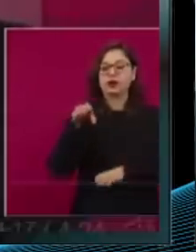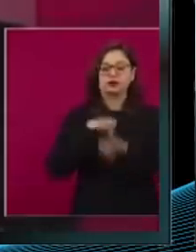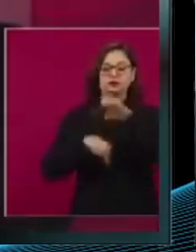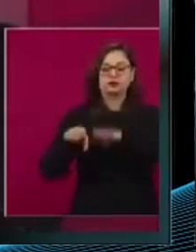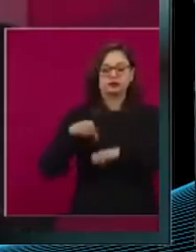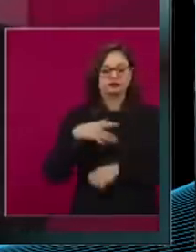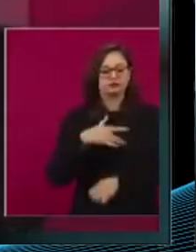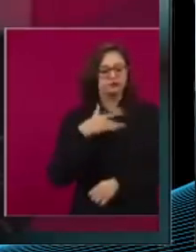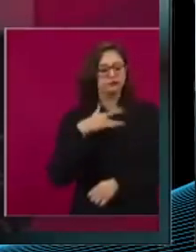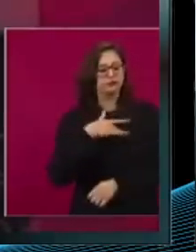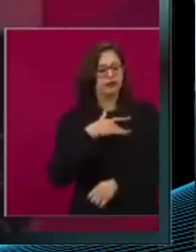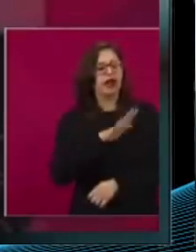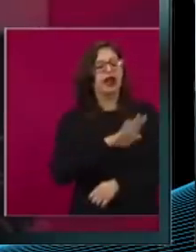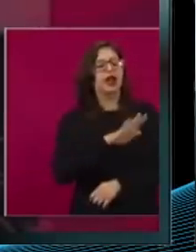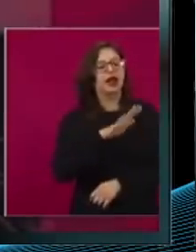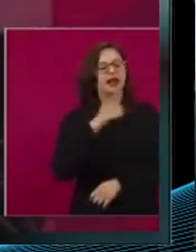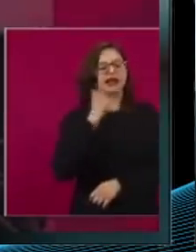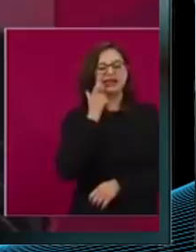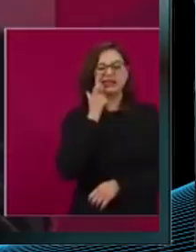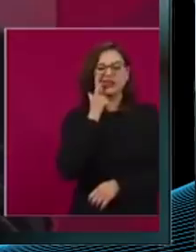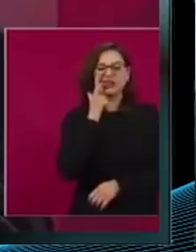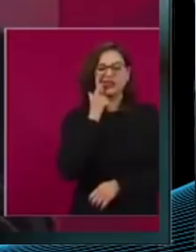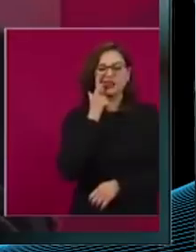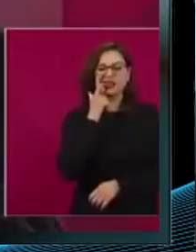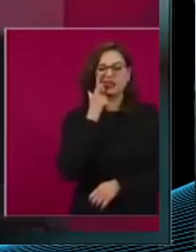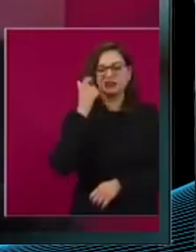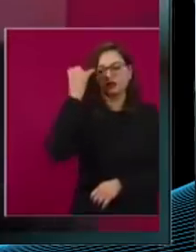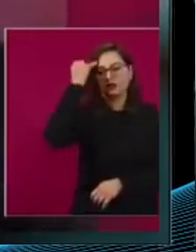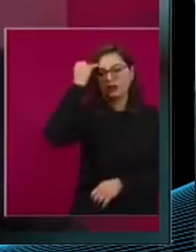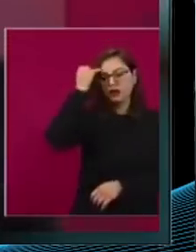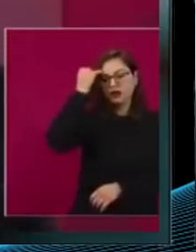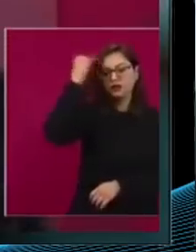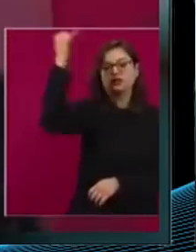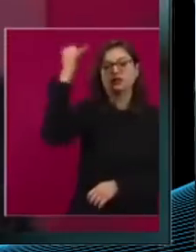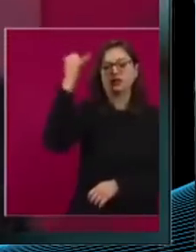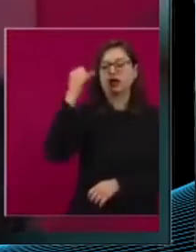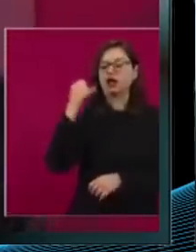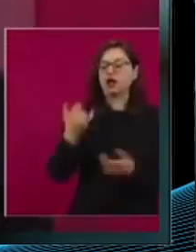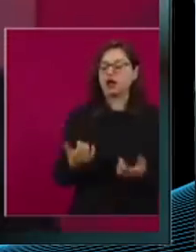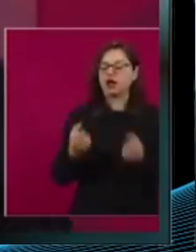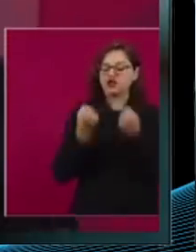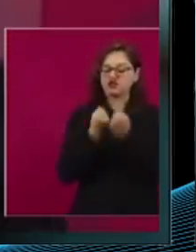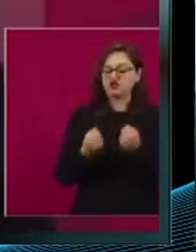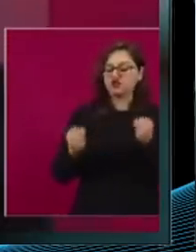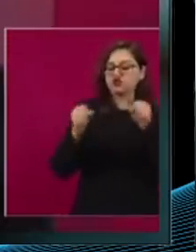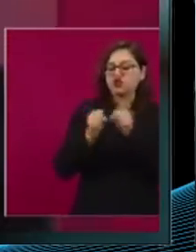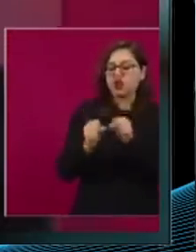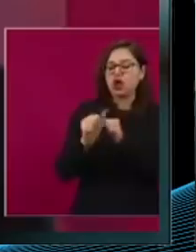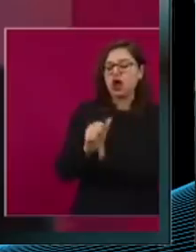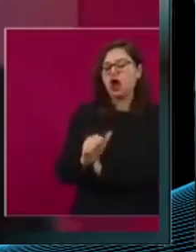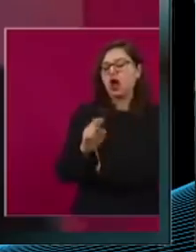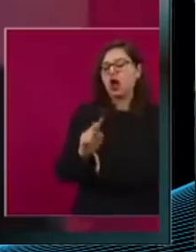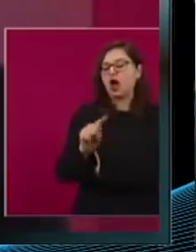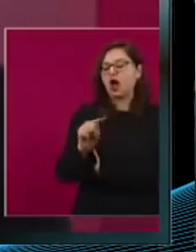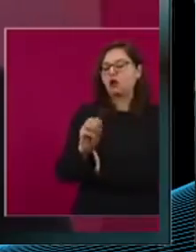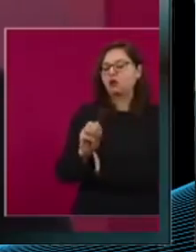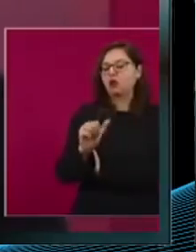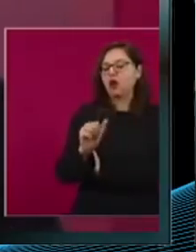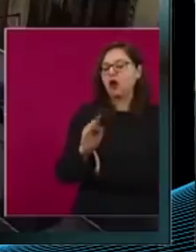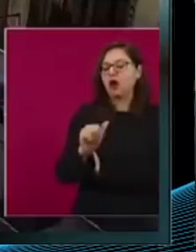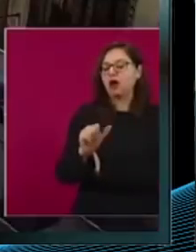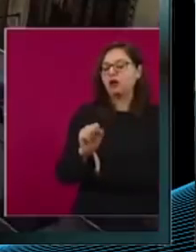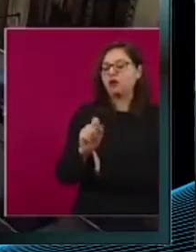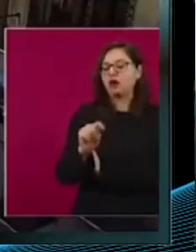sociedades de autoabasto. Y se supone que una sociedad de autoabasto es eso. Se